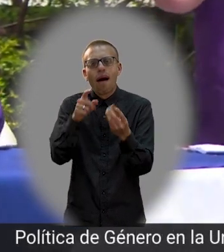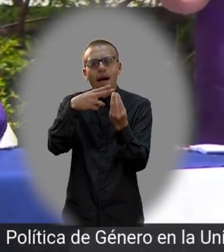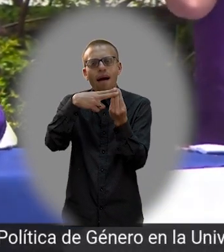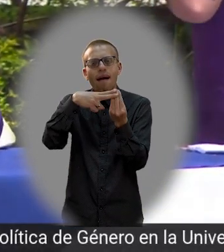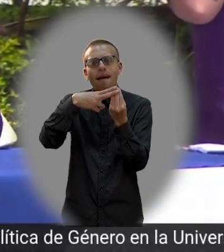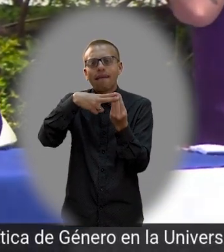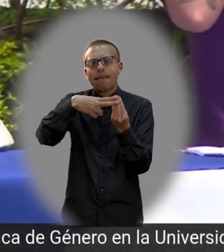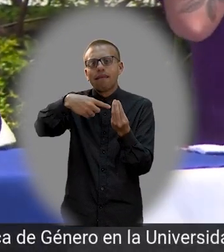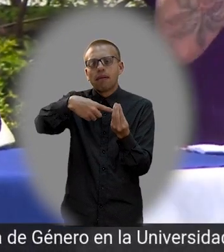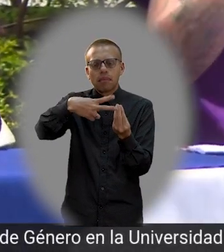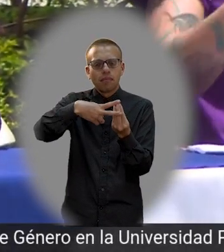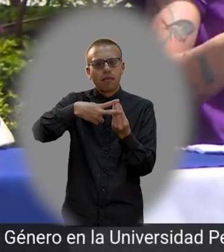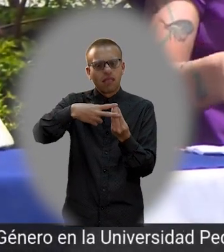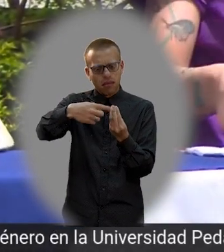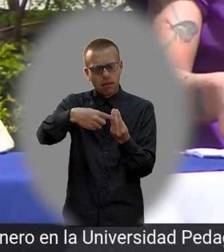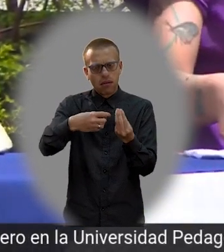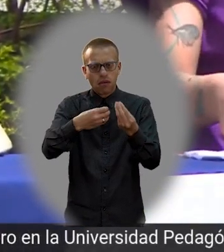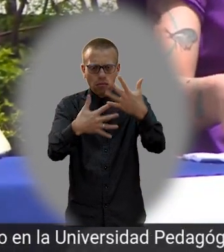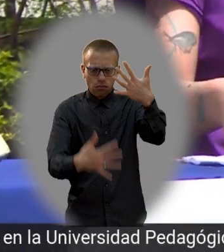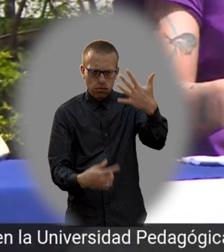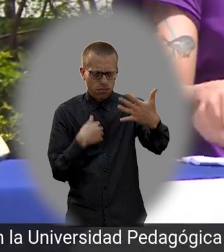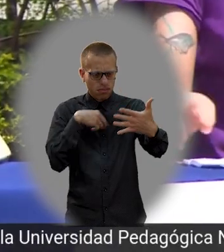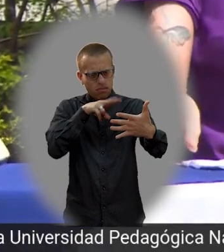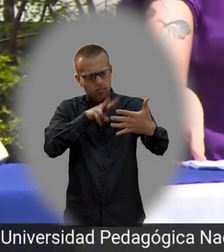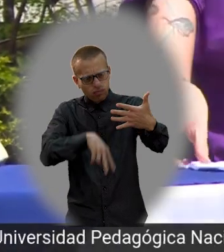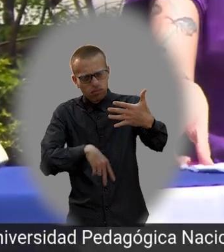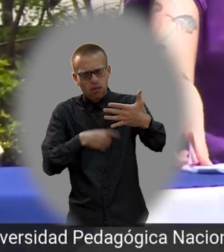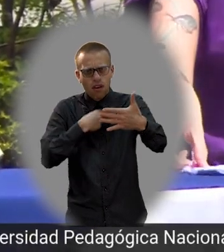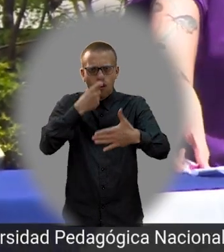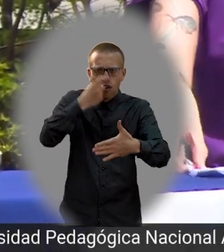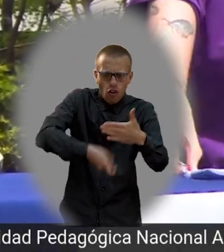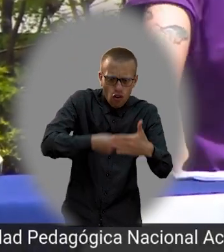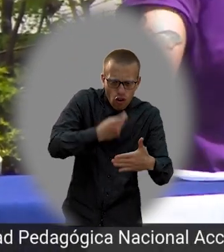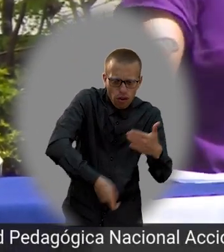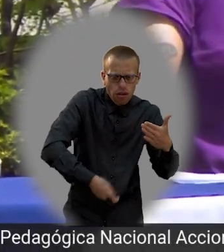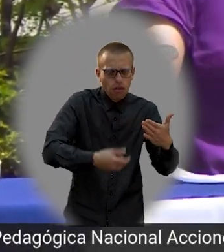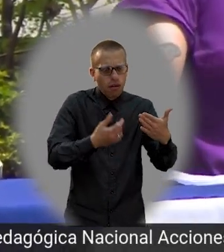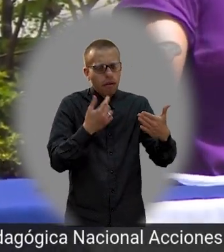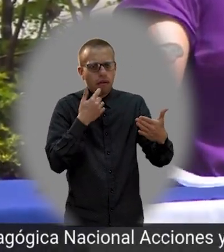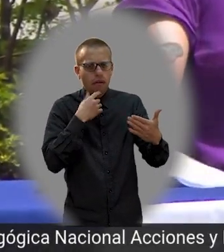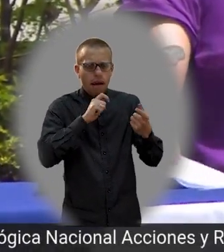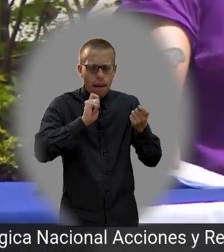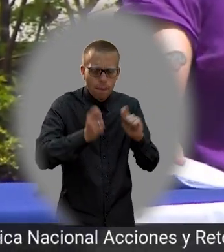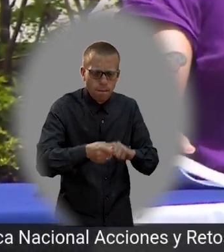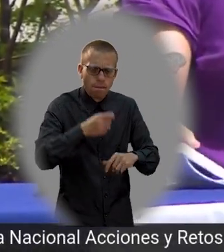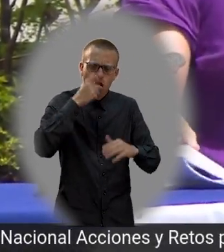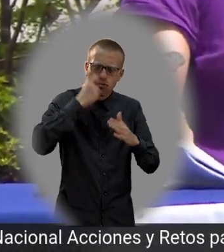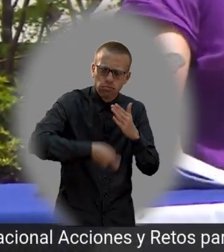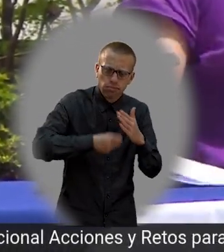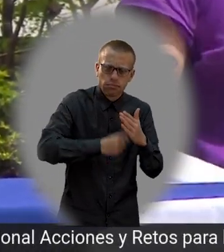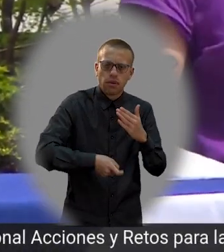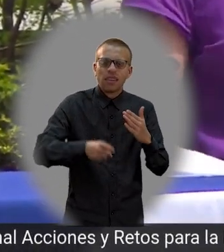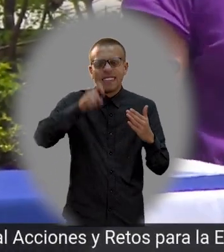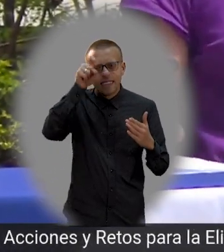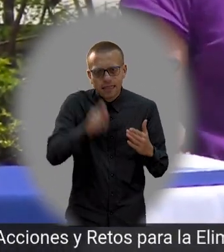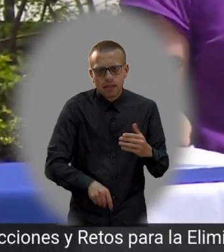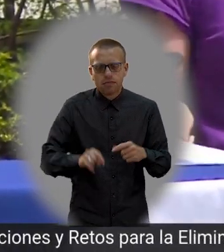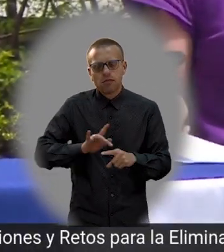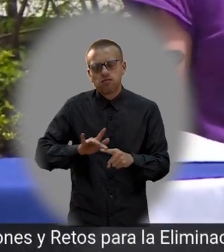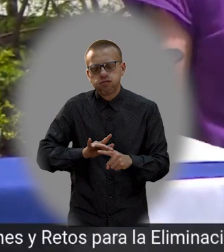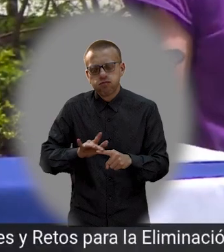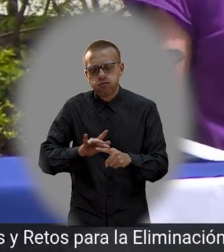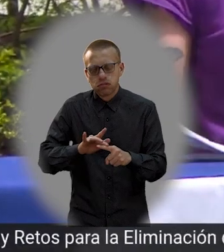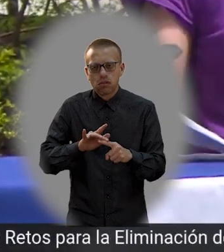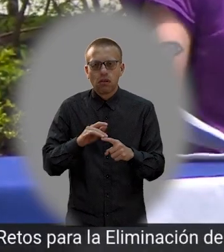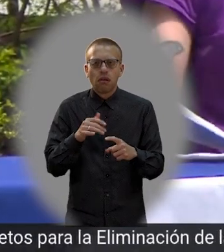ser revisada, zarandeada y hecha realidad, que pase de los escritorios